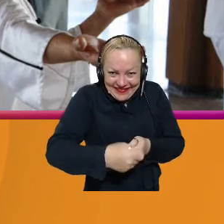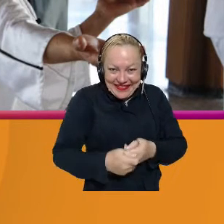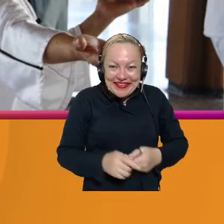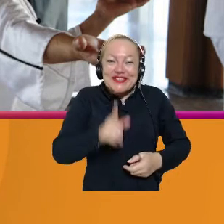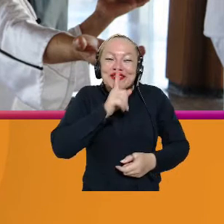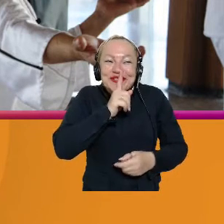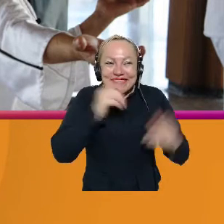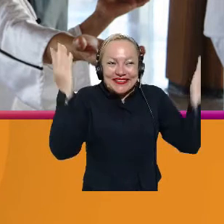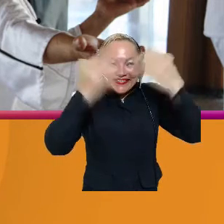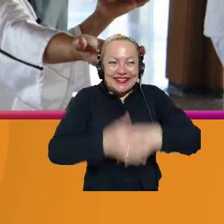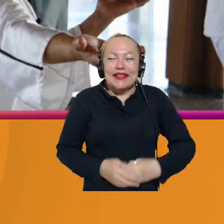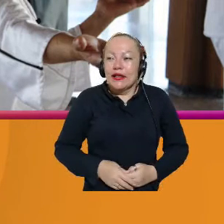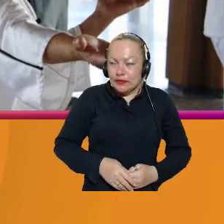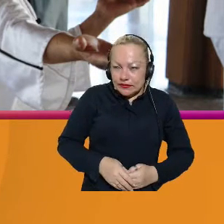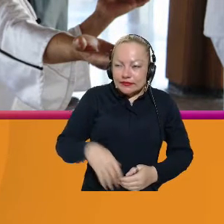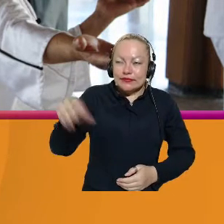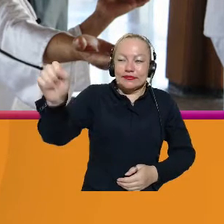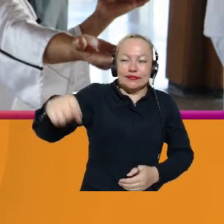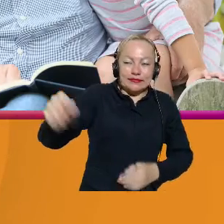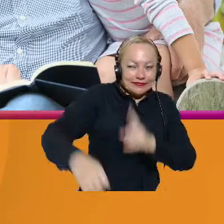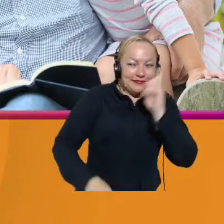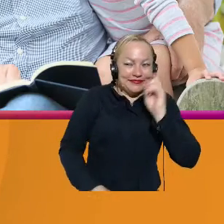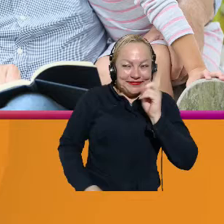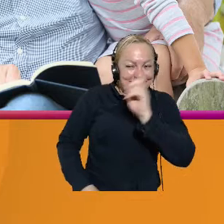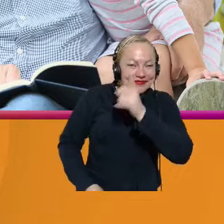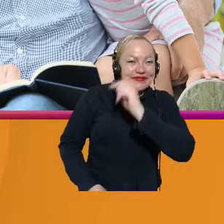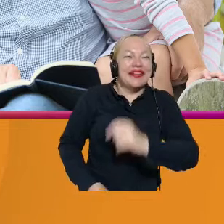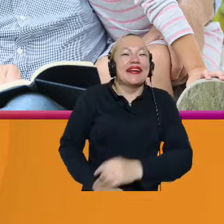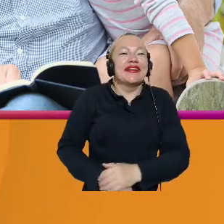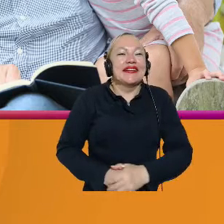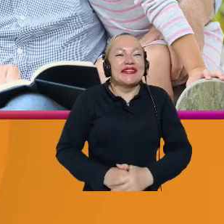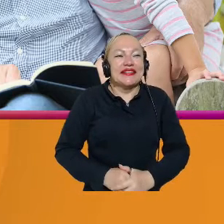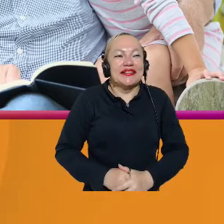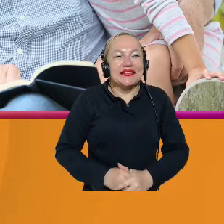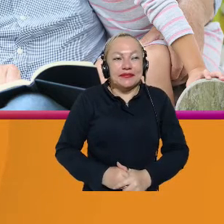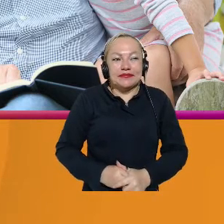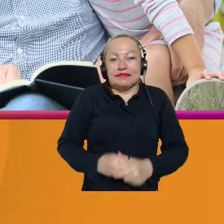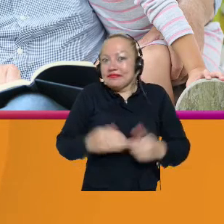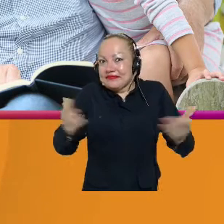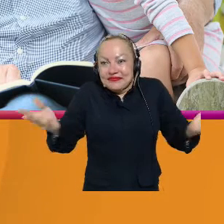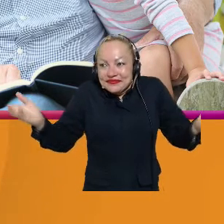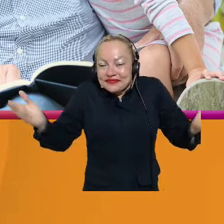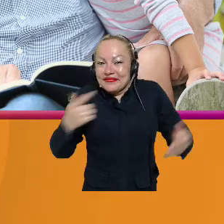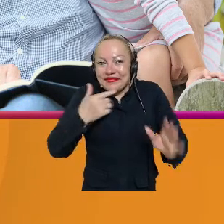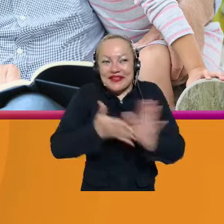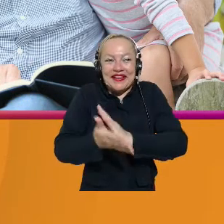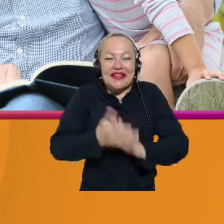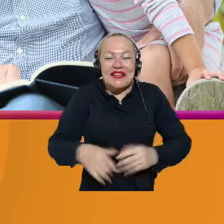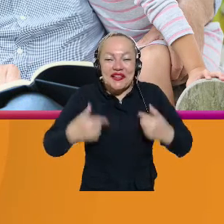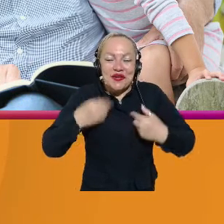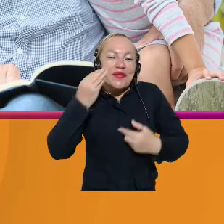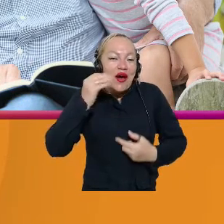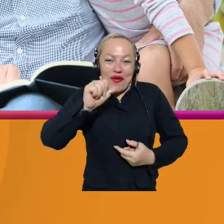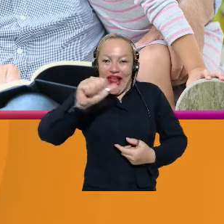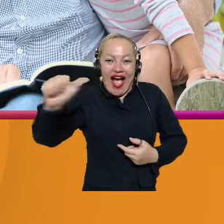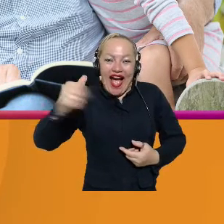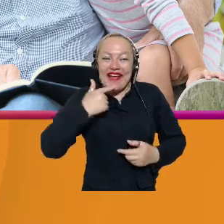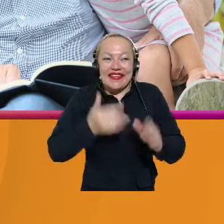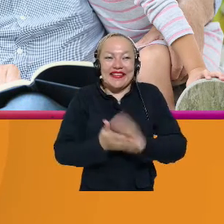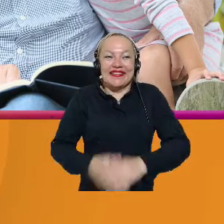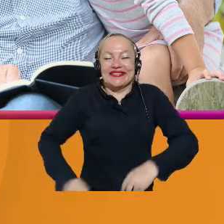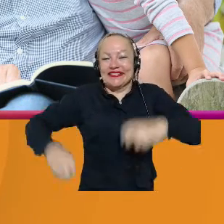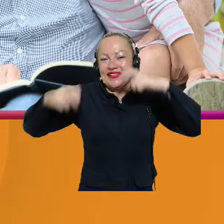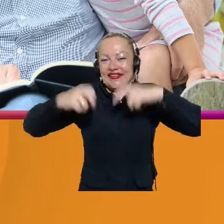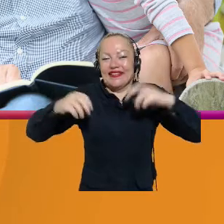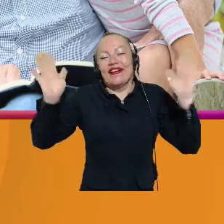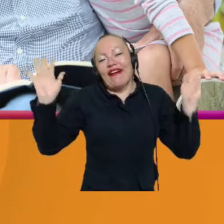Ah, sí, sí. ¿Cierto? Pues una que otra. Sí, pero no, pues igual mi abuelita es como, a mí me encanta sentarme a